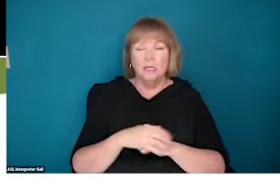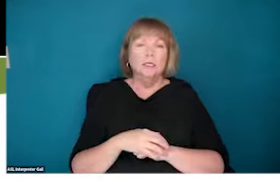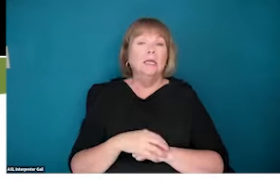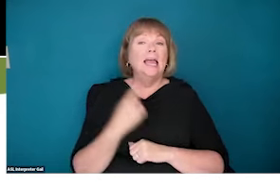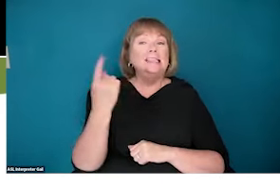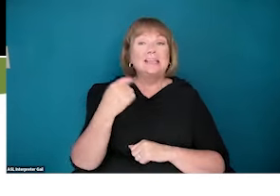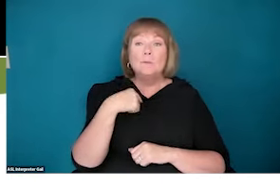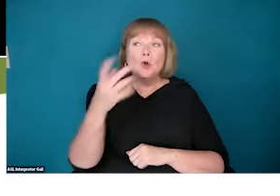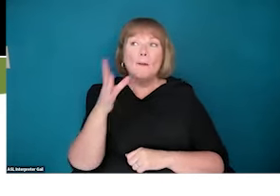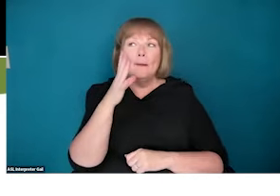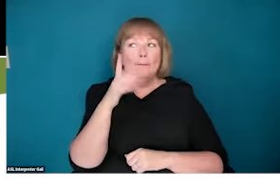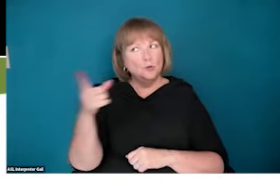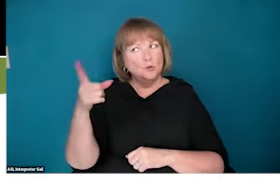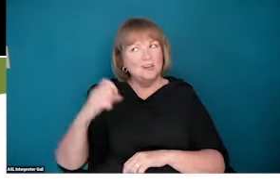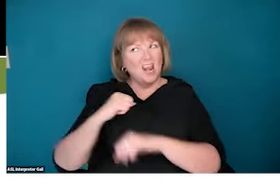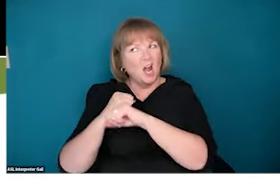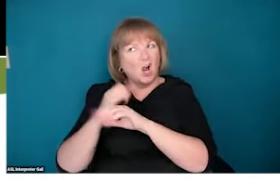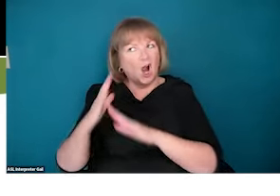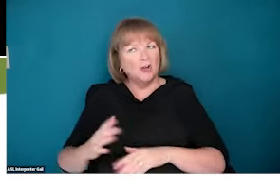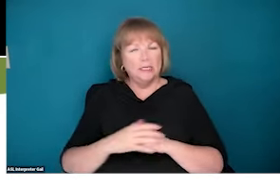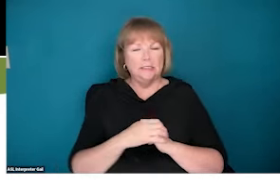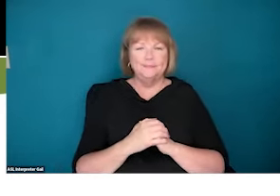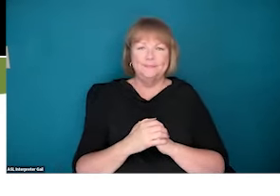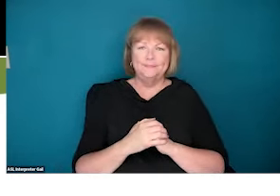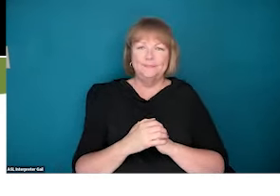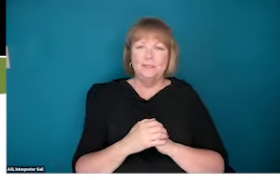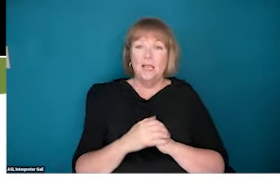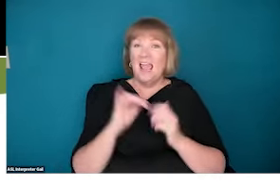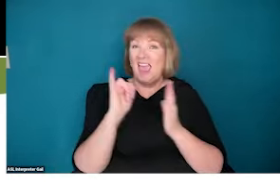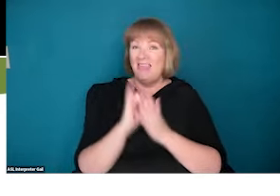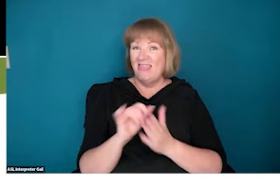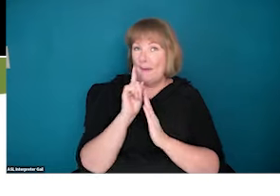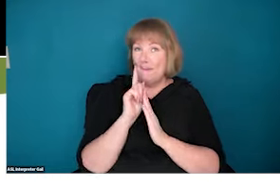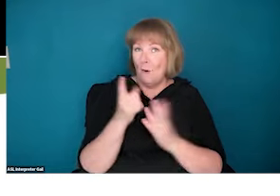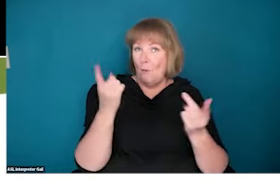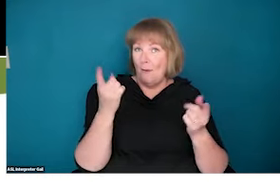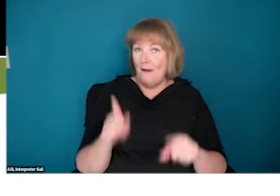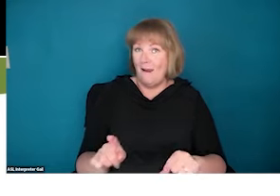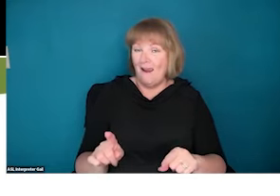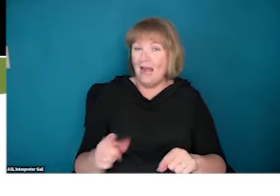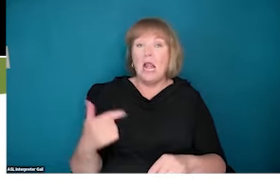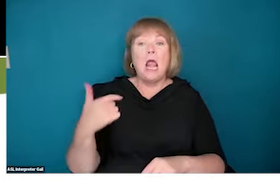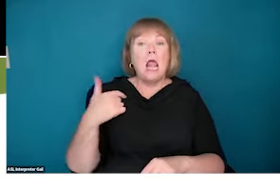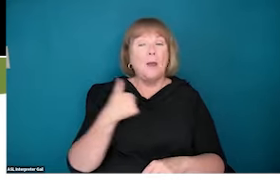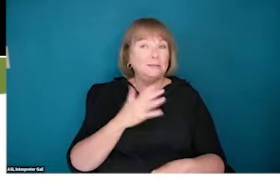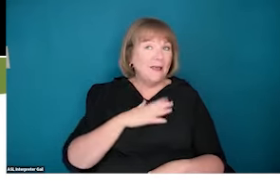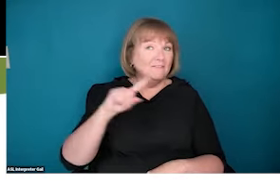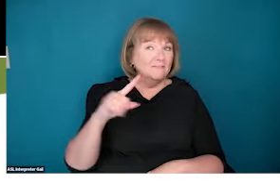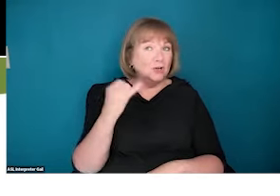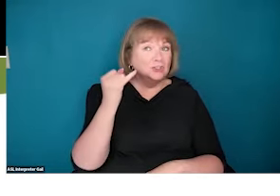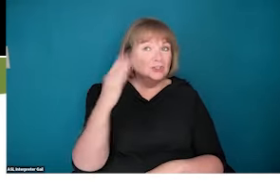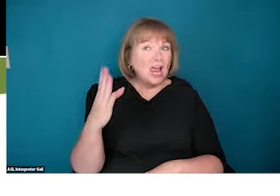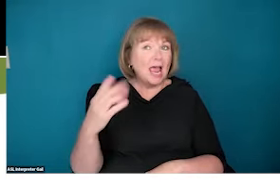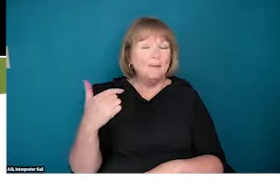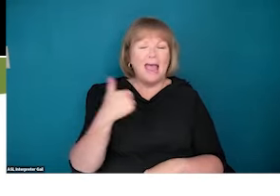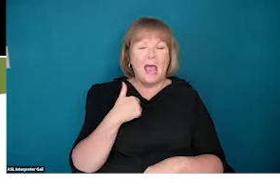y fueron hacia mi mamá y un montón de personas. Había hablado con este grupo de individuos.